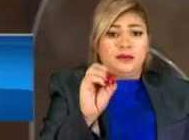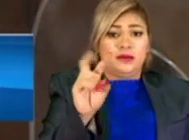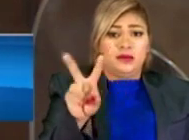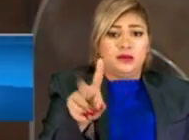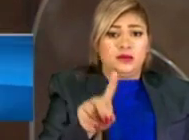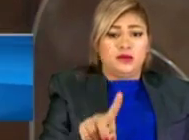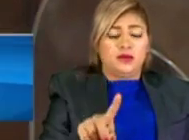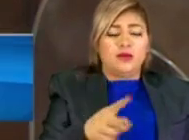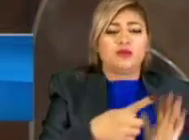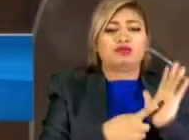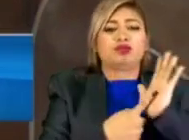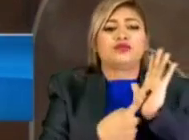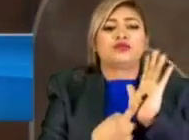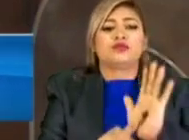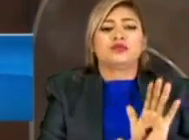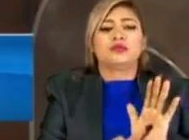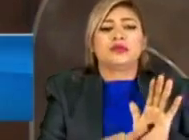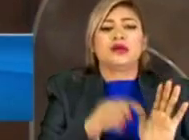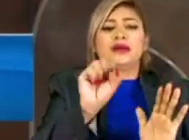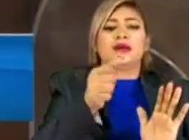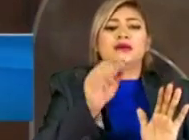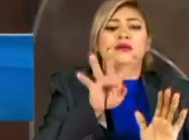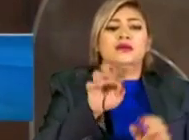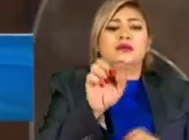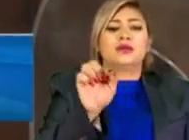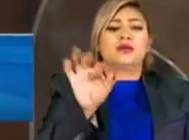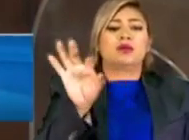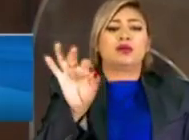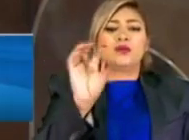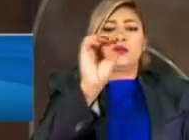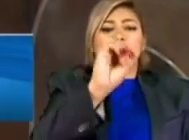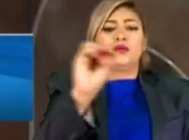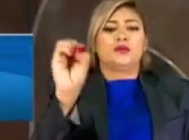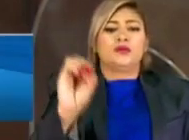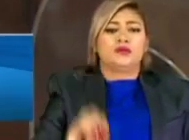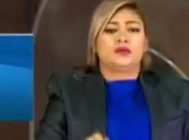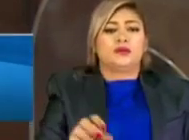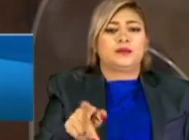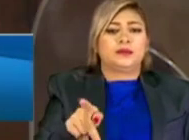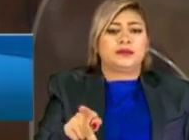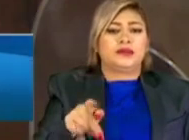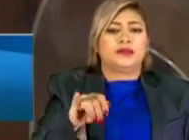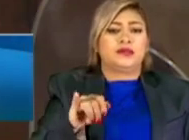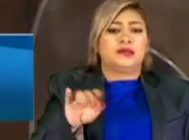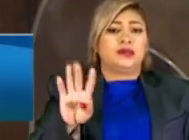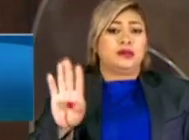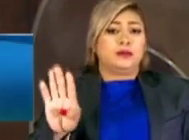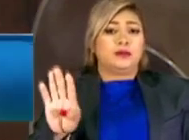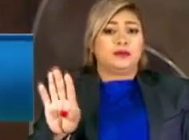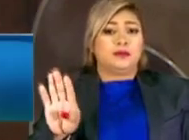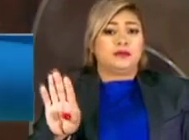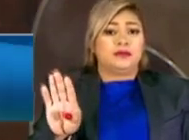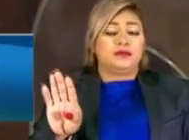muestran un crecimiento del 14.9% del Producto Interno Bruto,